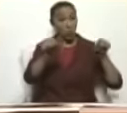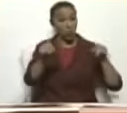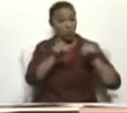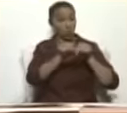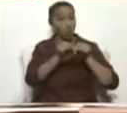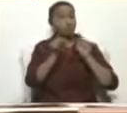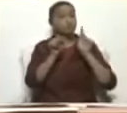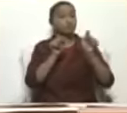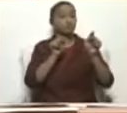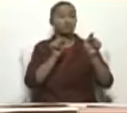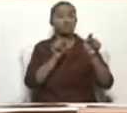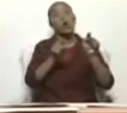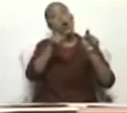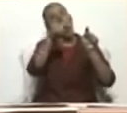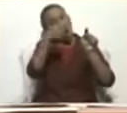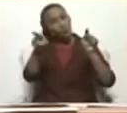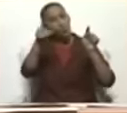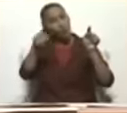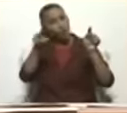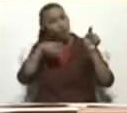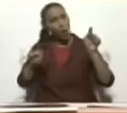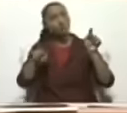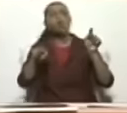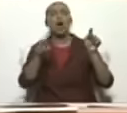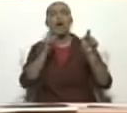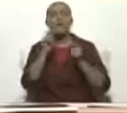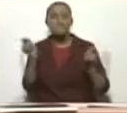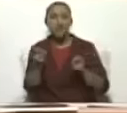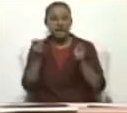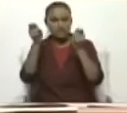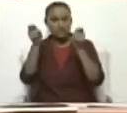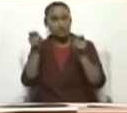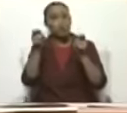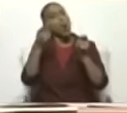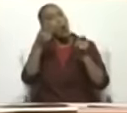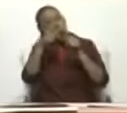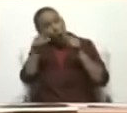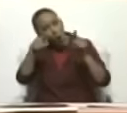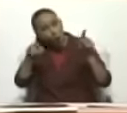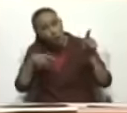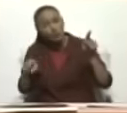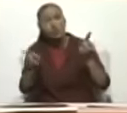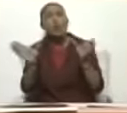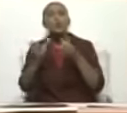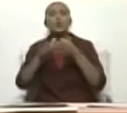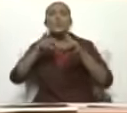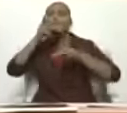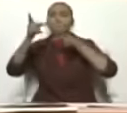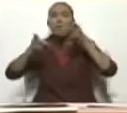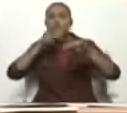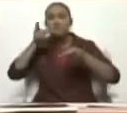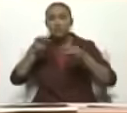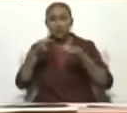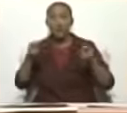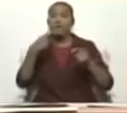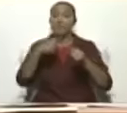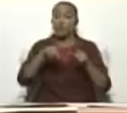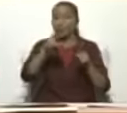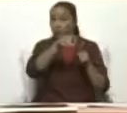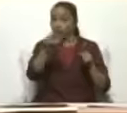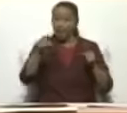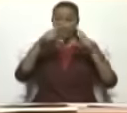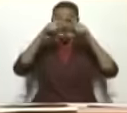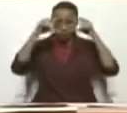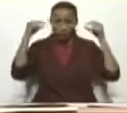O los otros partidos podrán hacer su propaganda, Botellano, pero nosotros la tenemos fácil. Donde usted vea la cara de Chávez y la cara de Nicolás, ahí